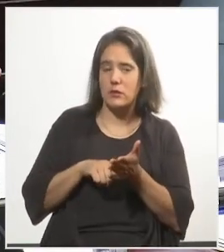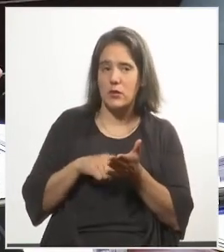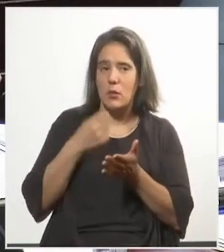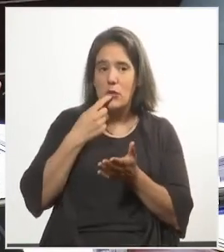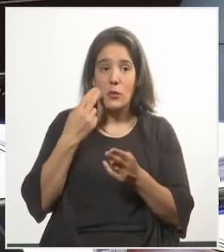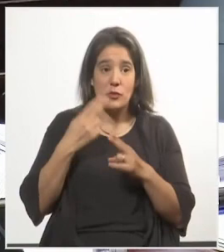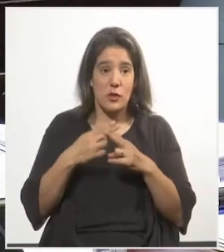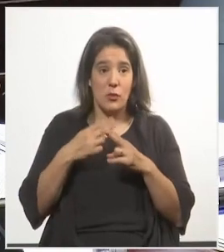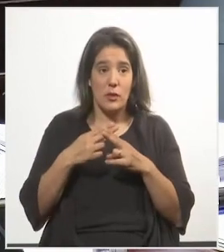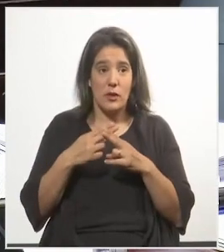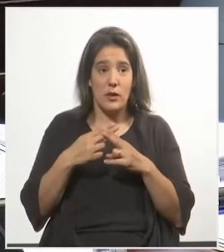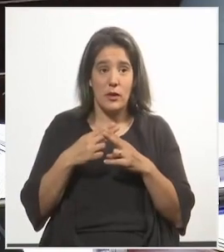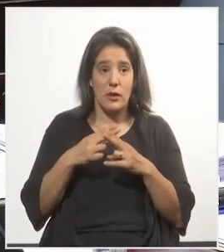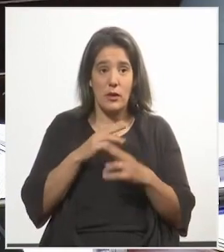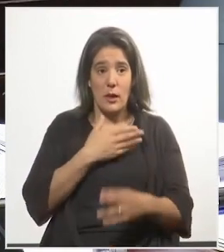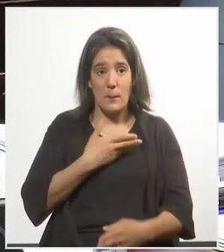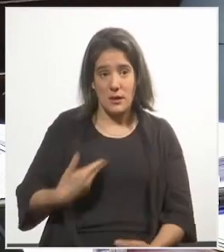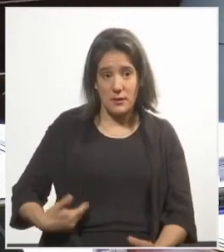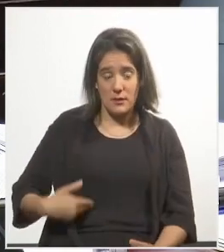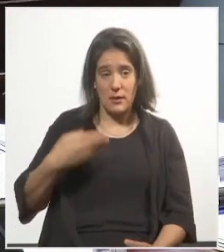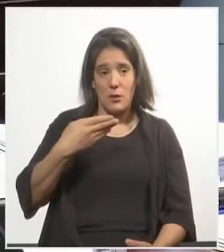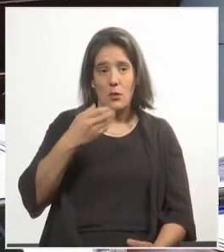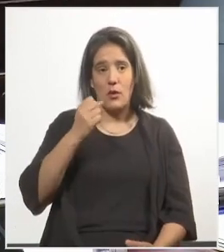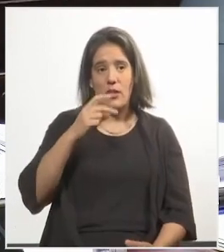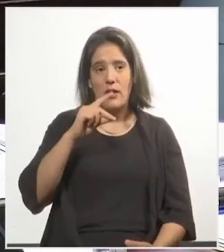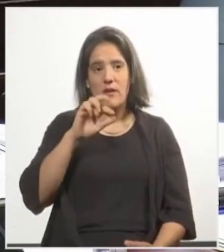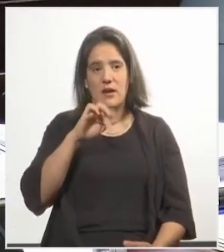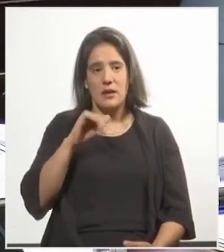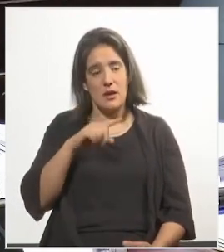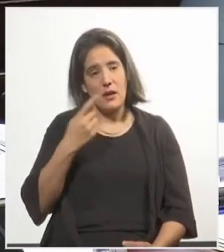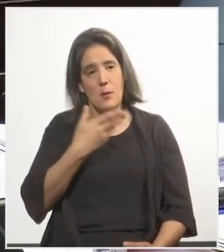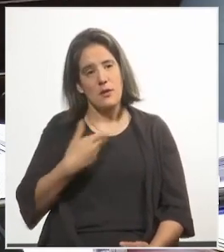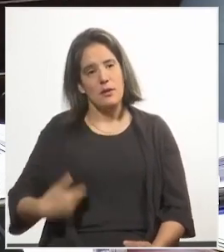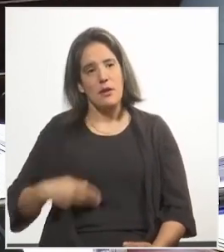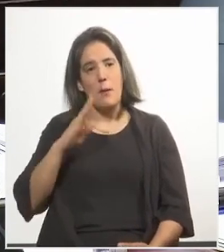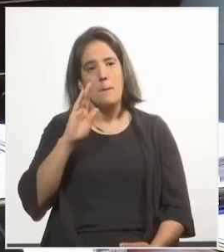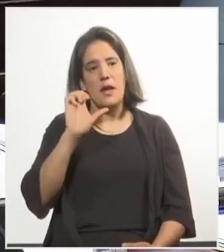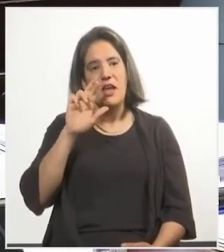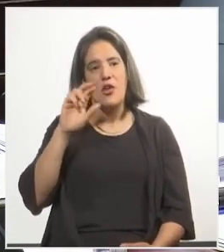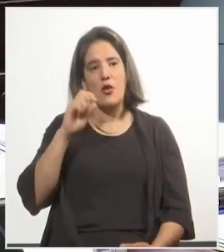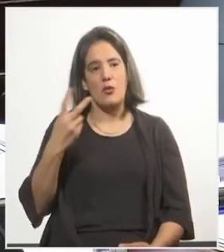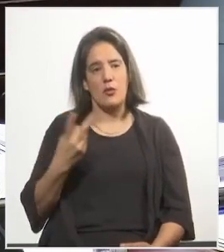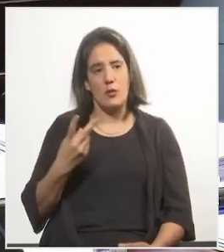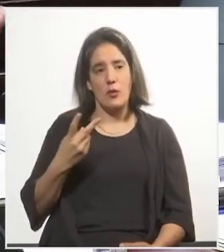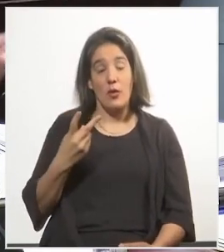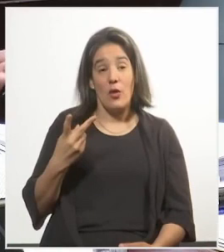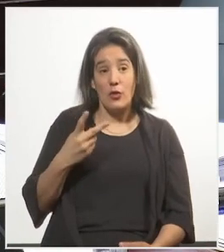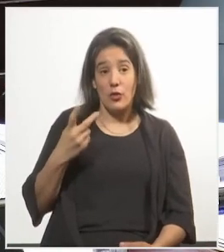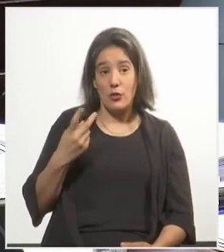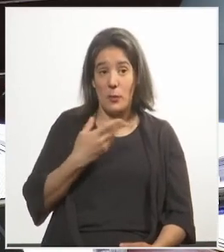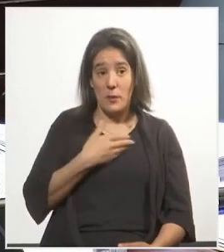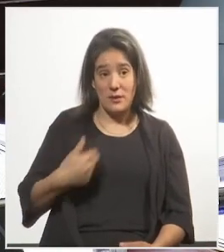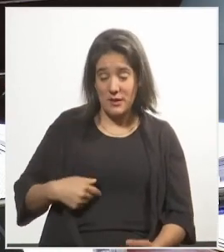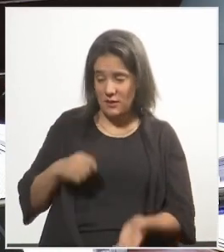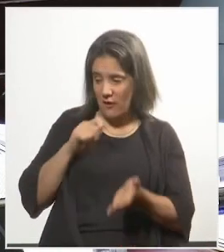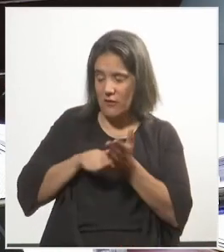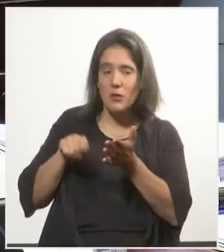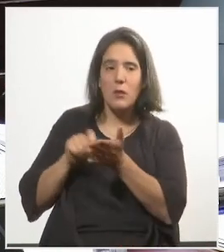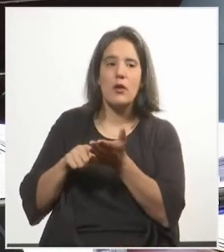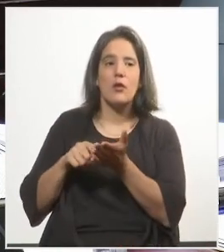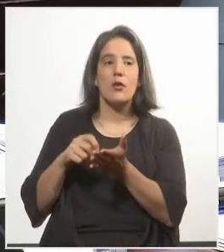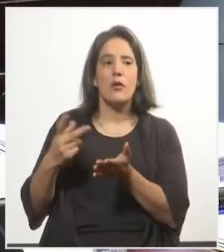a mencionarlo, el presidente Bordaberry y el presidente Perón, ¿no? Que nosotros sabemos que